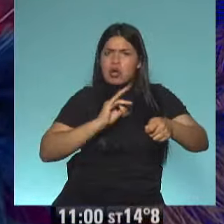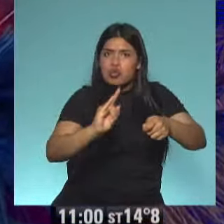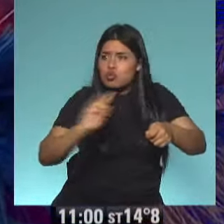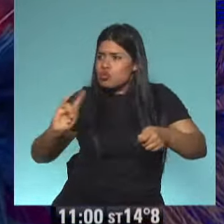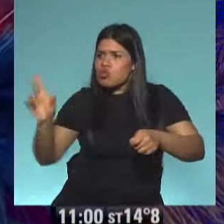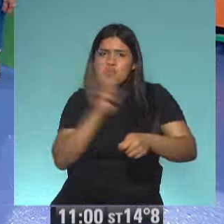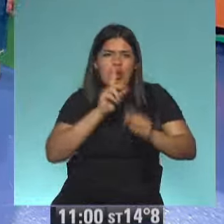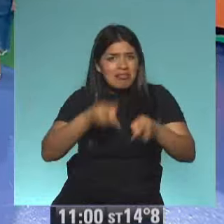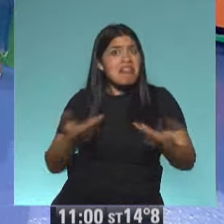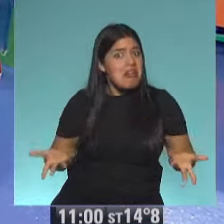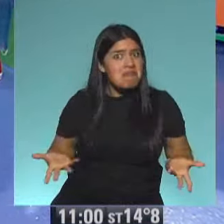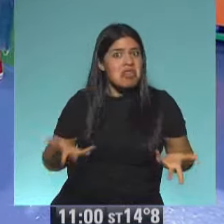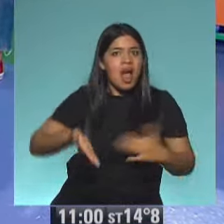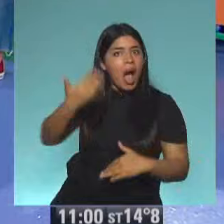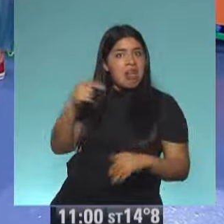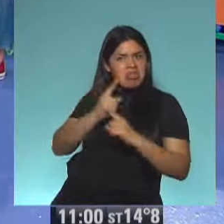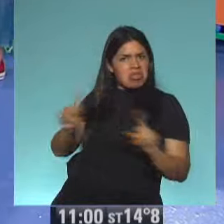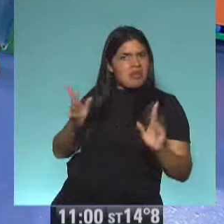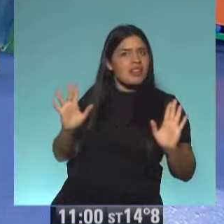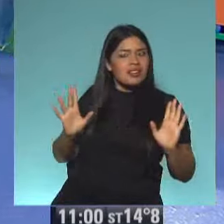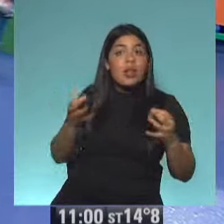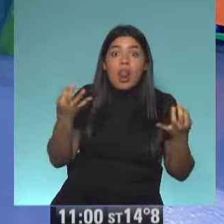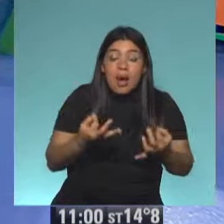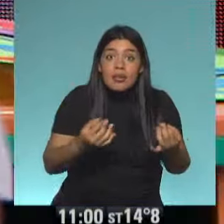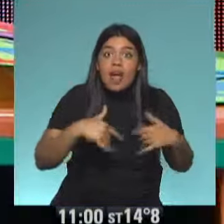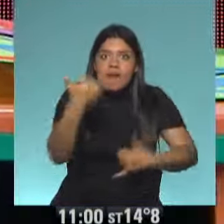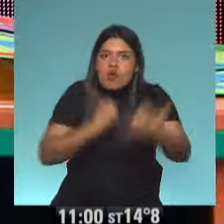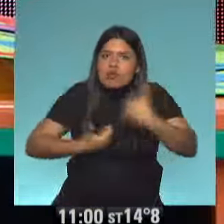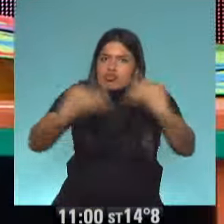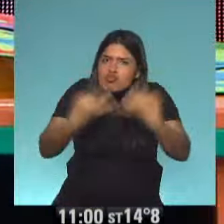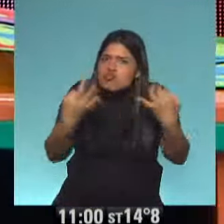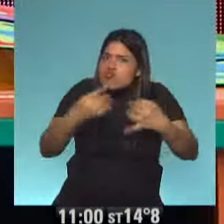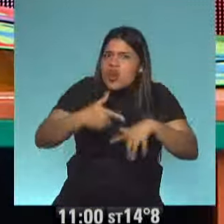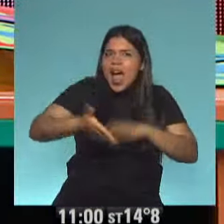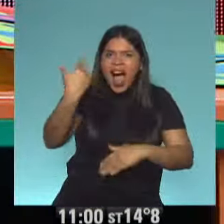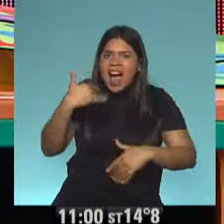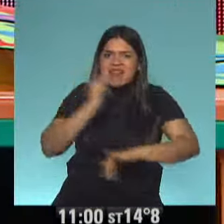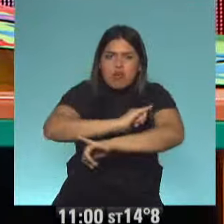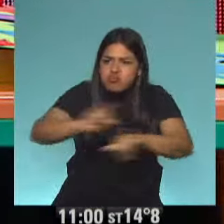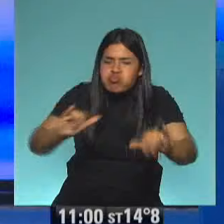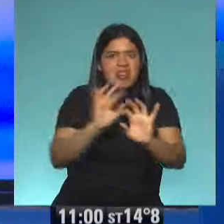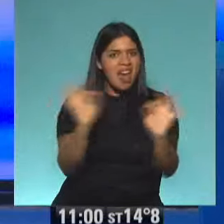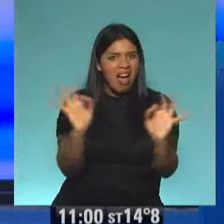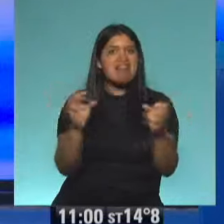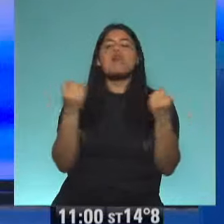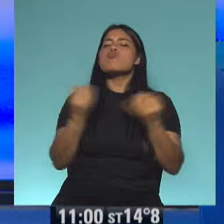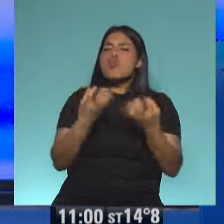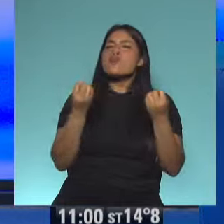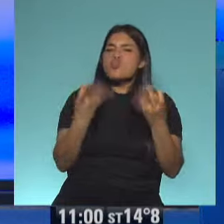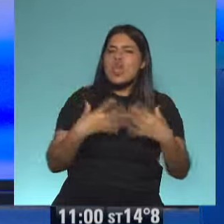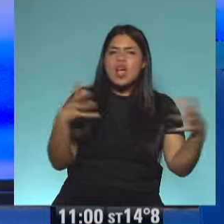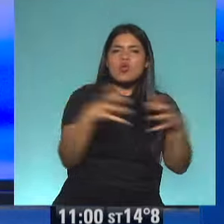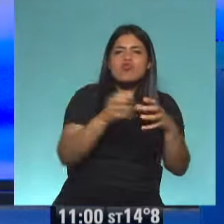arriba. Esto que nos contás y agregás información que eso no lo habíamos dicho. Muy buena información que me pasaron los chicos de Atrevidos por Costumbre, así que por ahí podemos